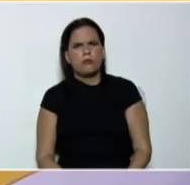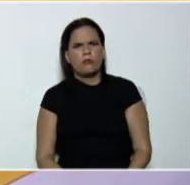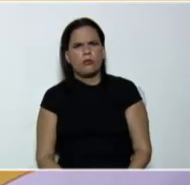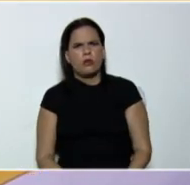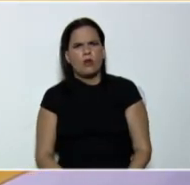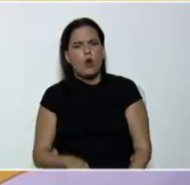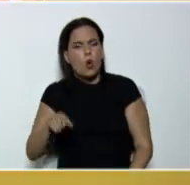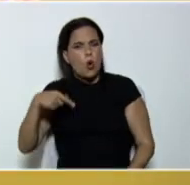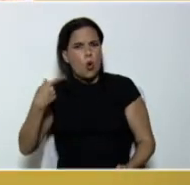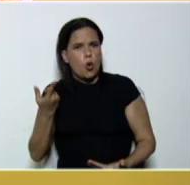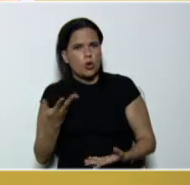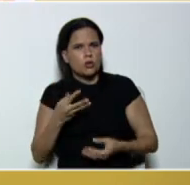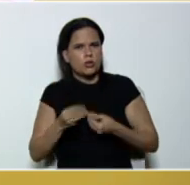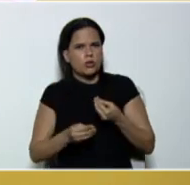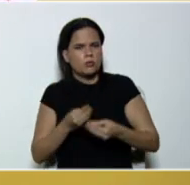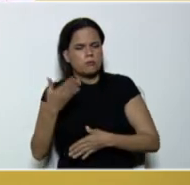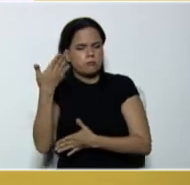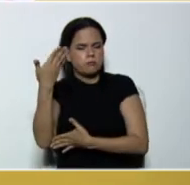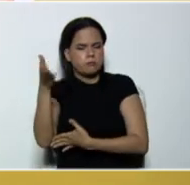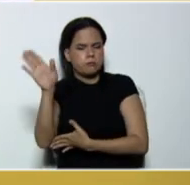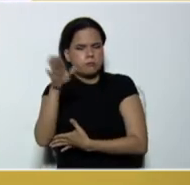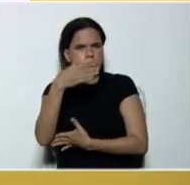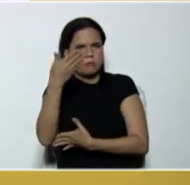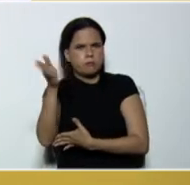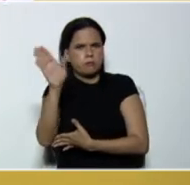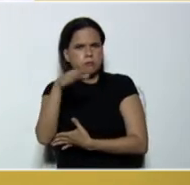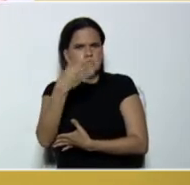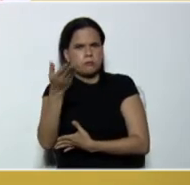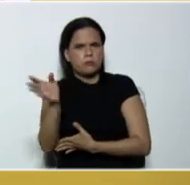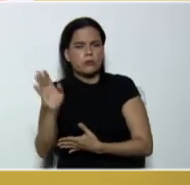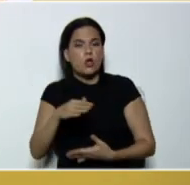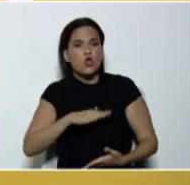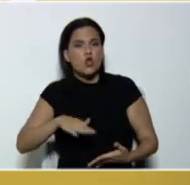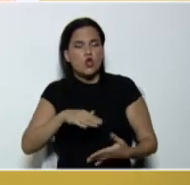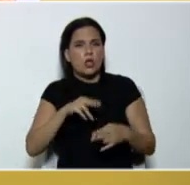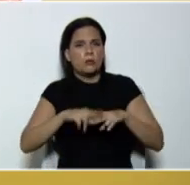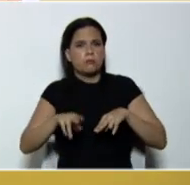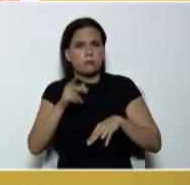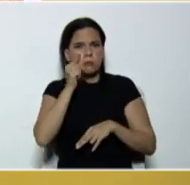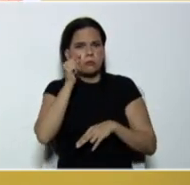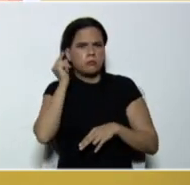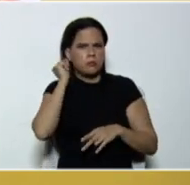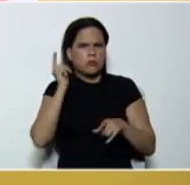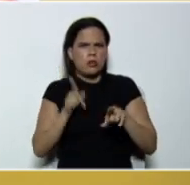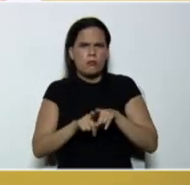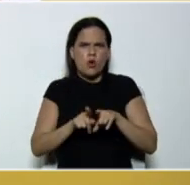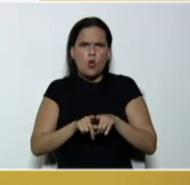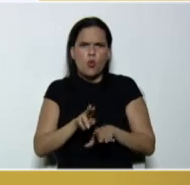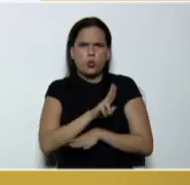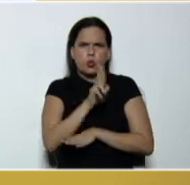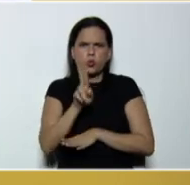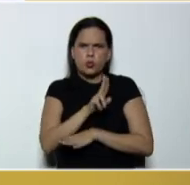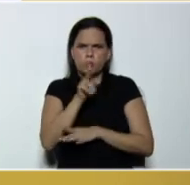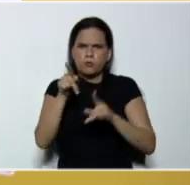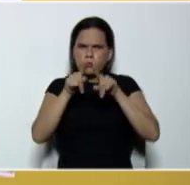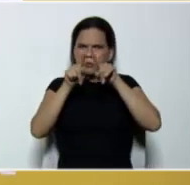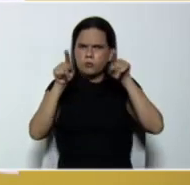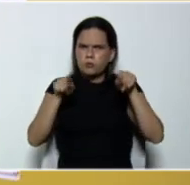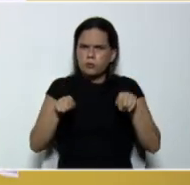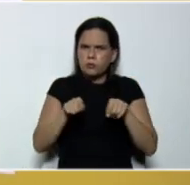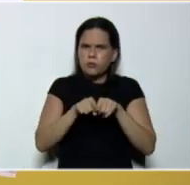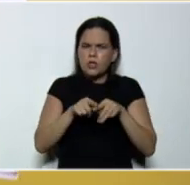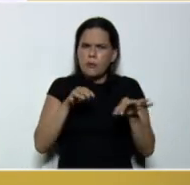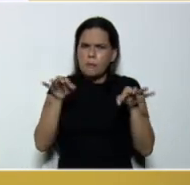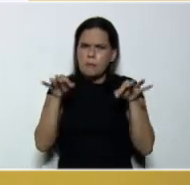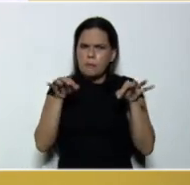otra elaboración de la bandera, a donde la niña y el niño también utilizó cuadritos